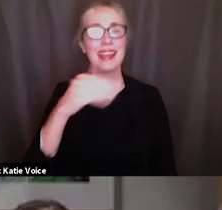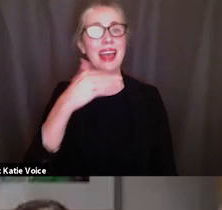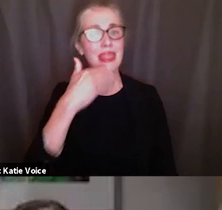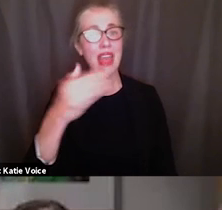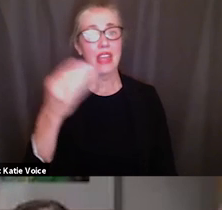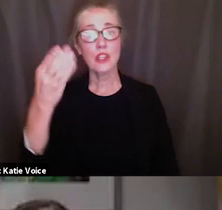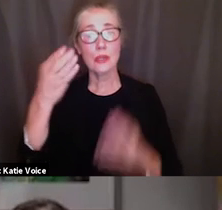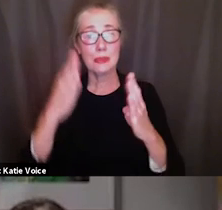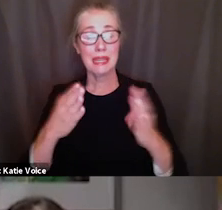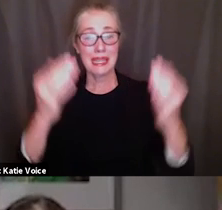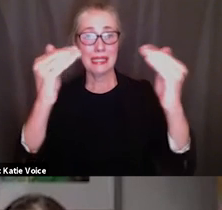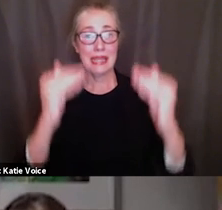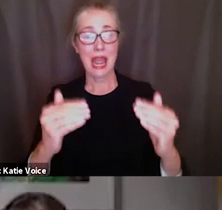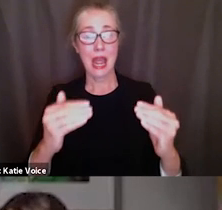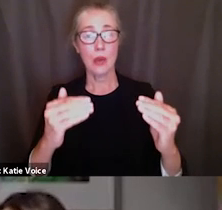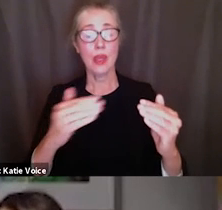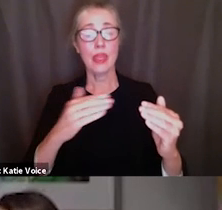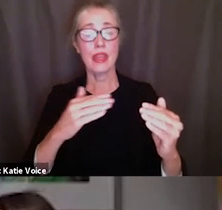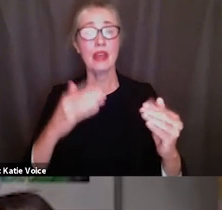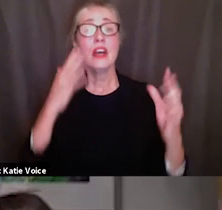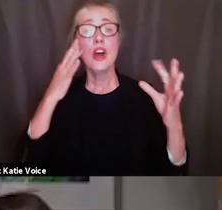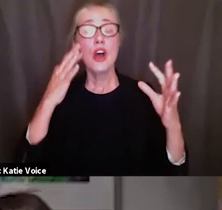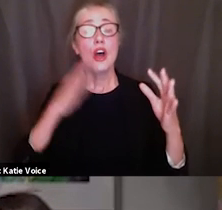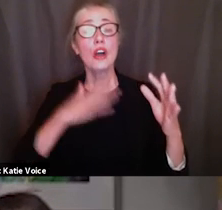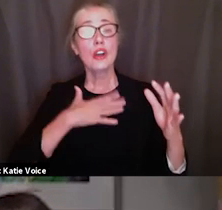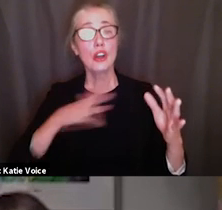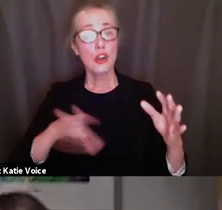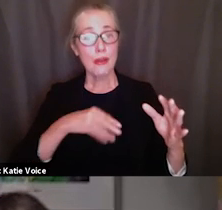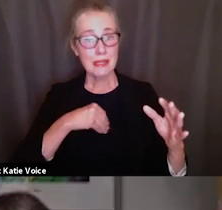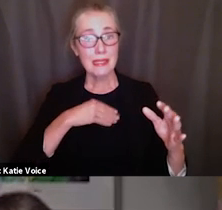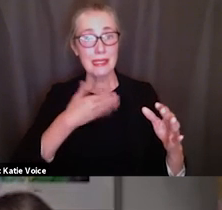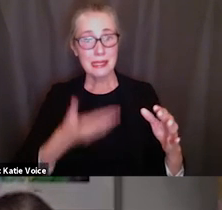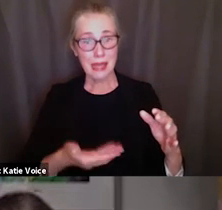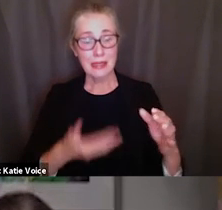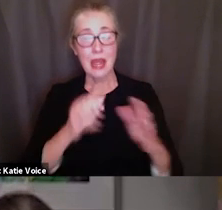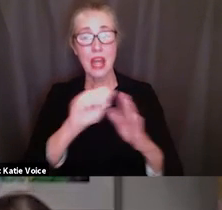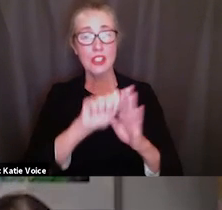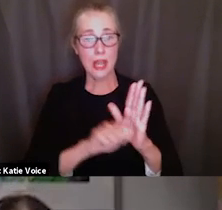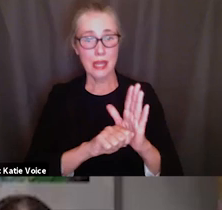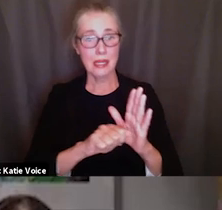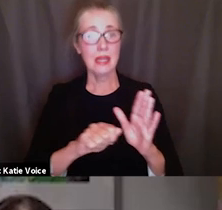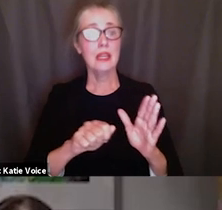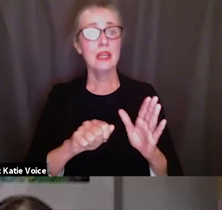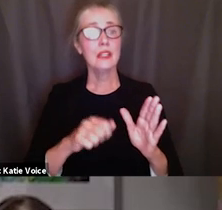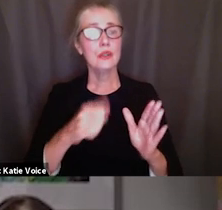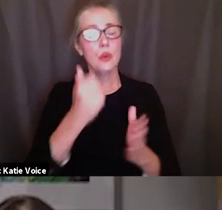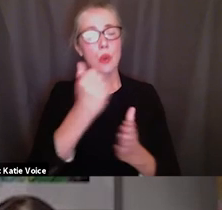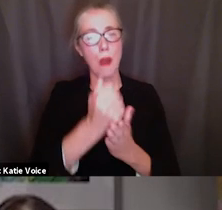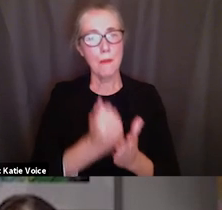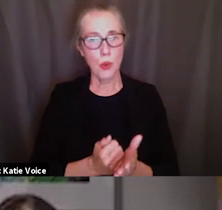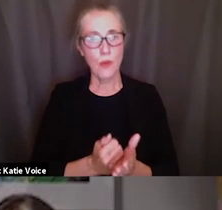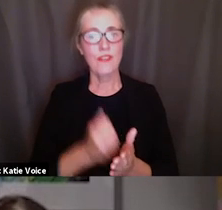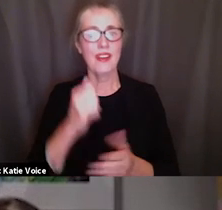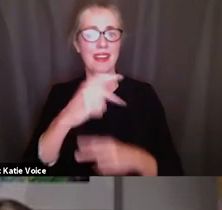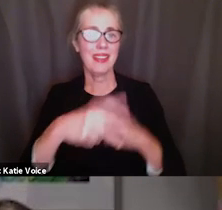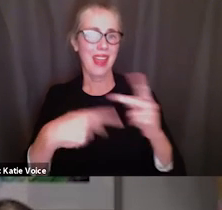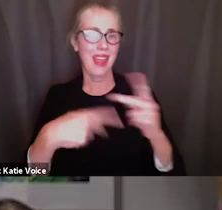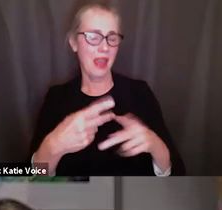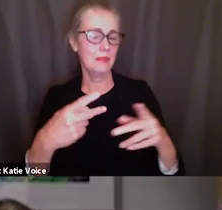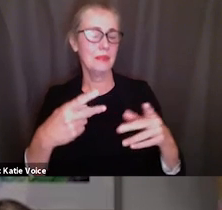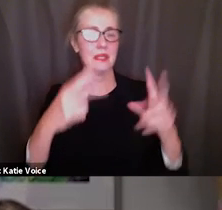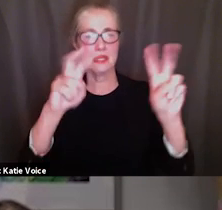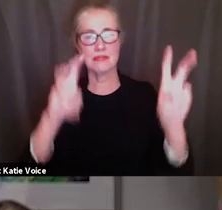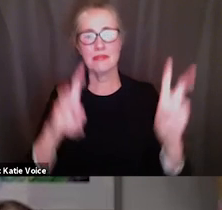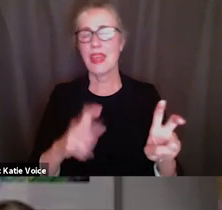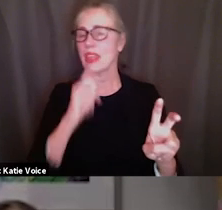Ahora vamos a pasar al orden del día de consentimiento para aprobar los asuntos que se consideran rutinarios y que no van a requerir en la mayoría de sus casos ningún tipo